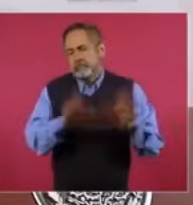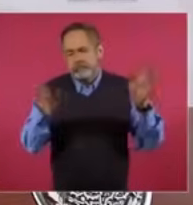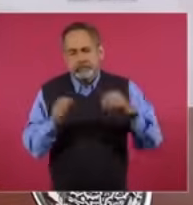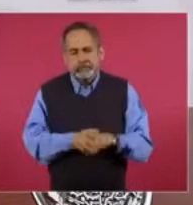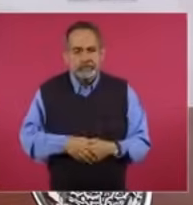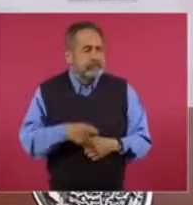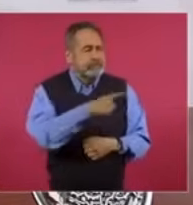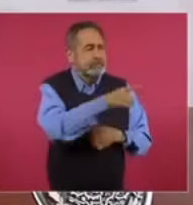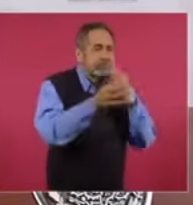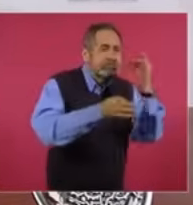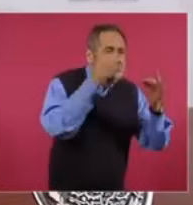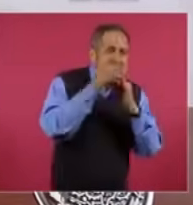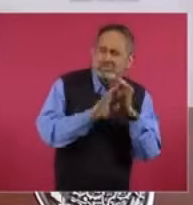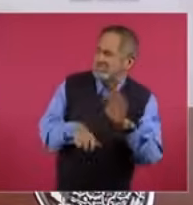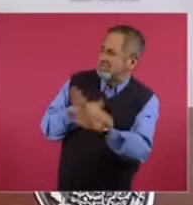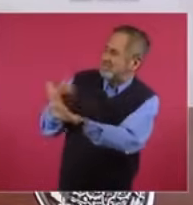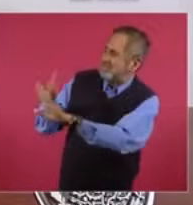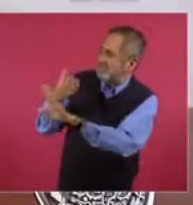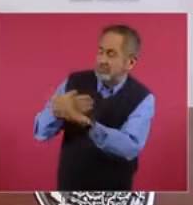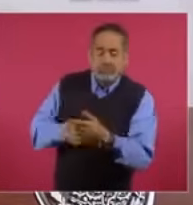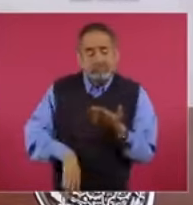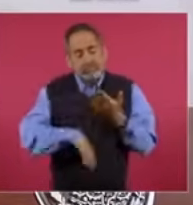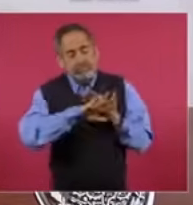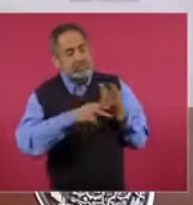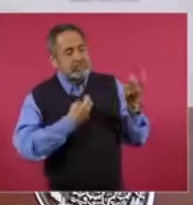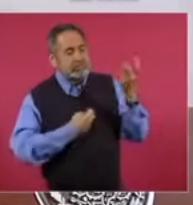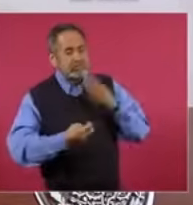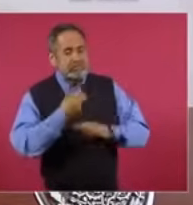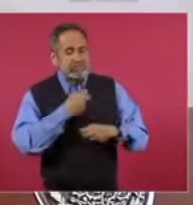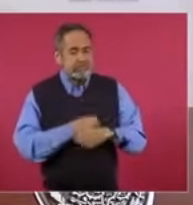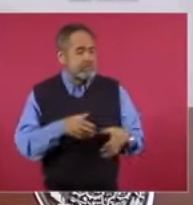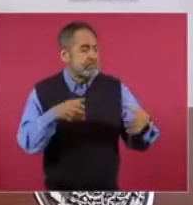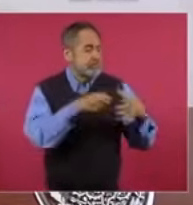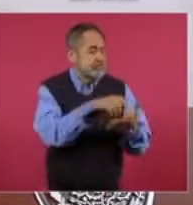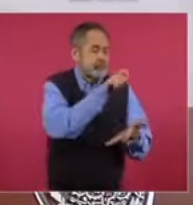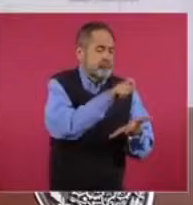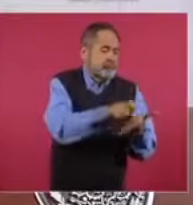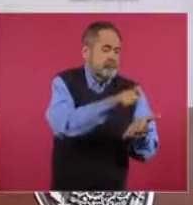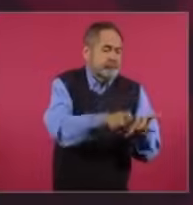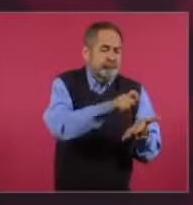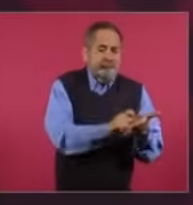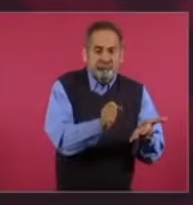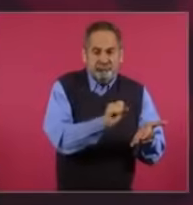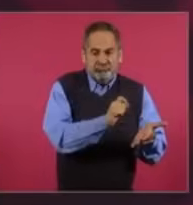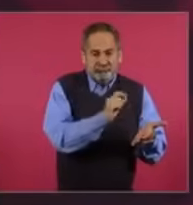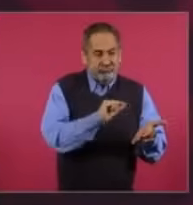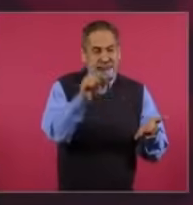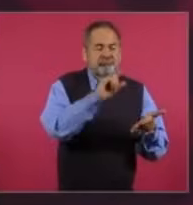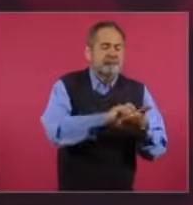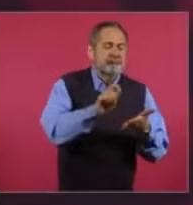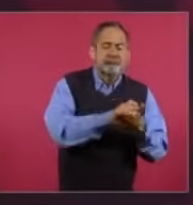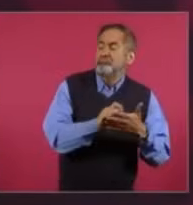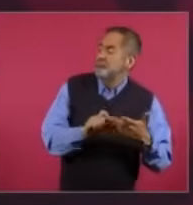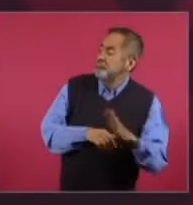Campañas de calumnias con escritores, articulistas,